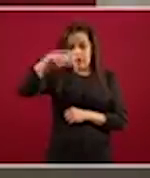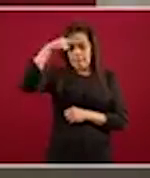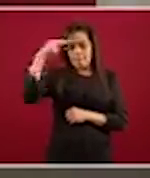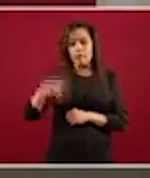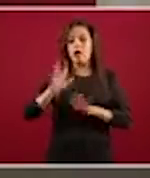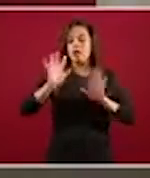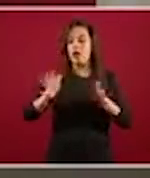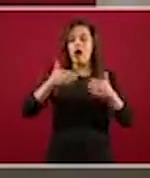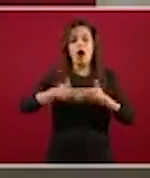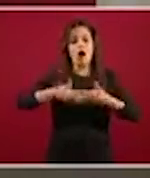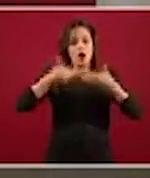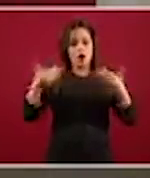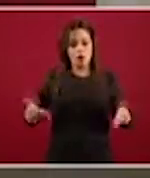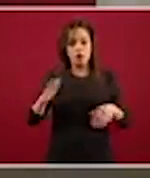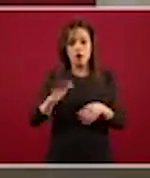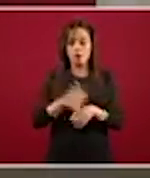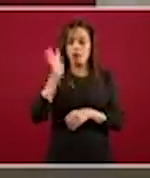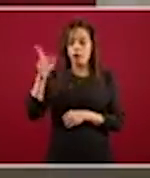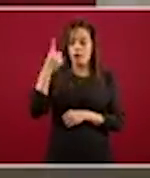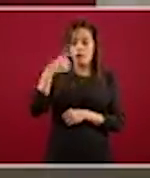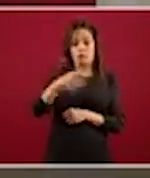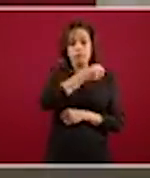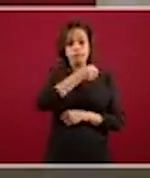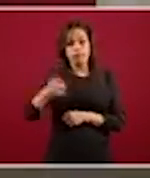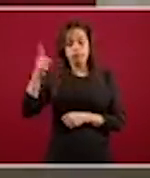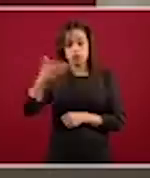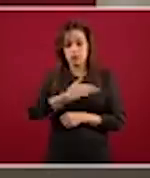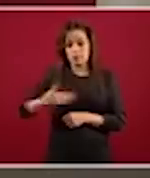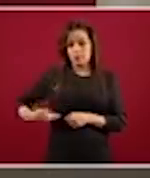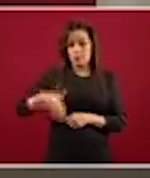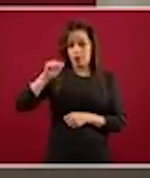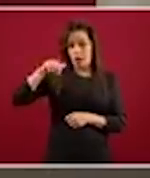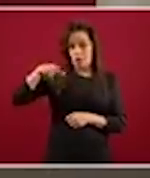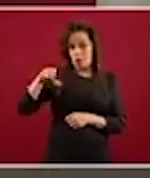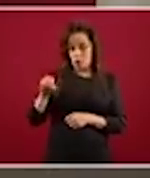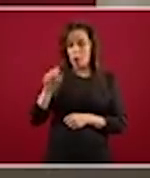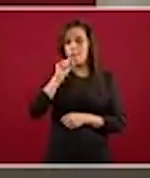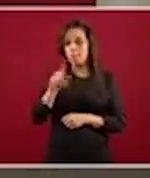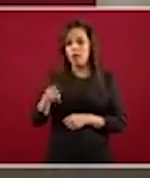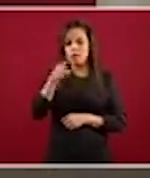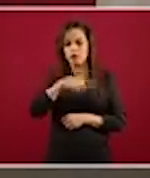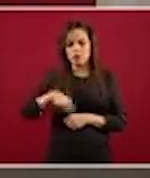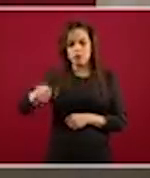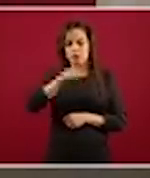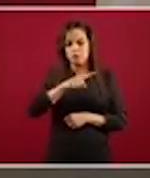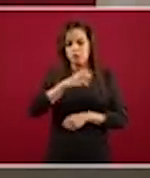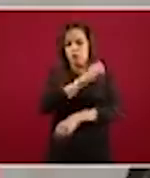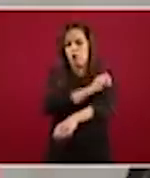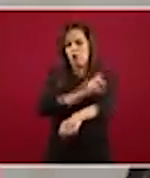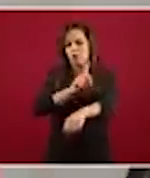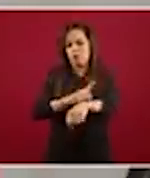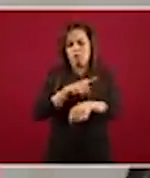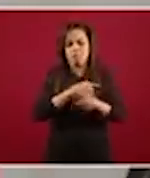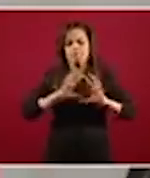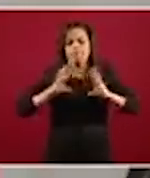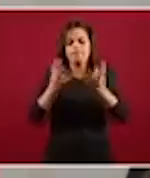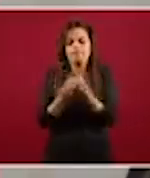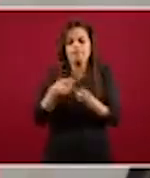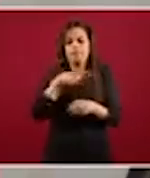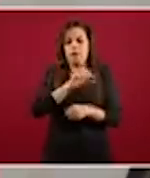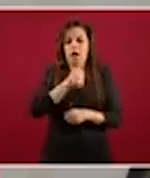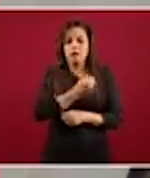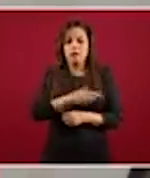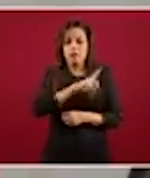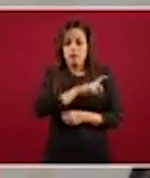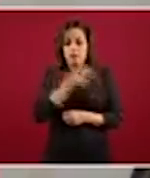porque esa es la instrucción que nos dio el presidente y lo está coordinando las autoridades de salud. Eso son decisiones estratégicas,